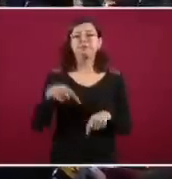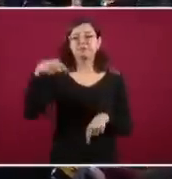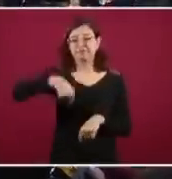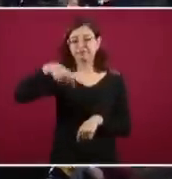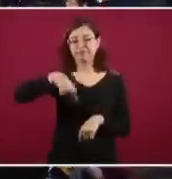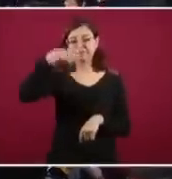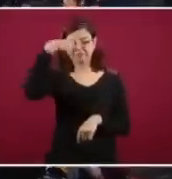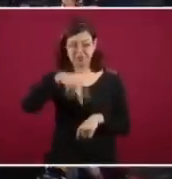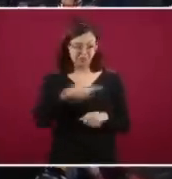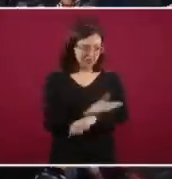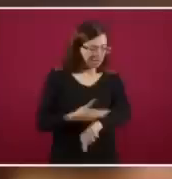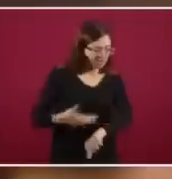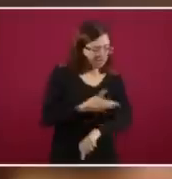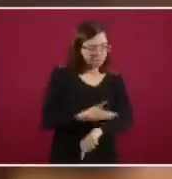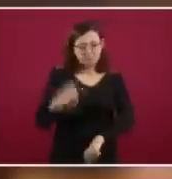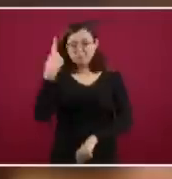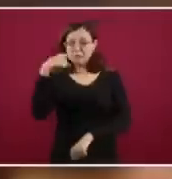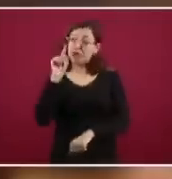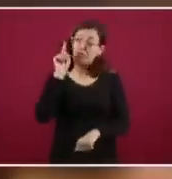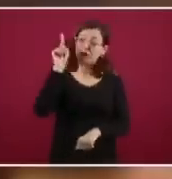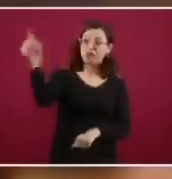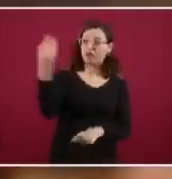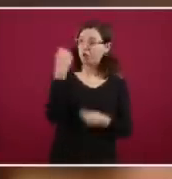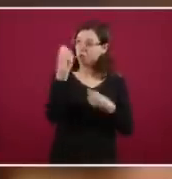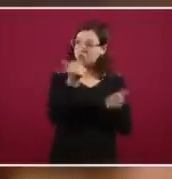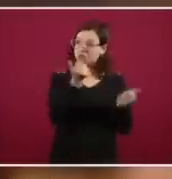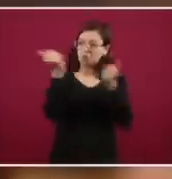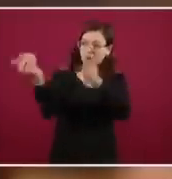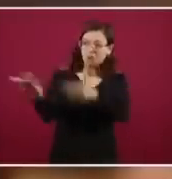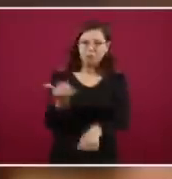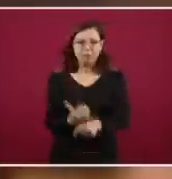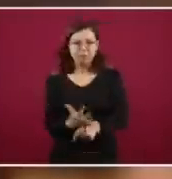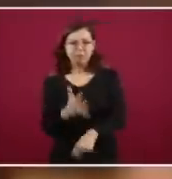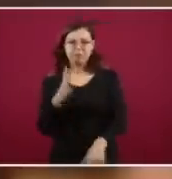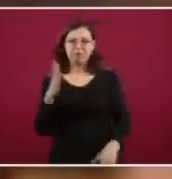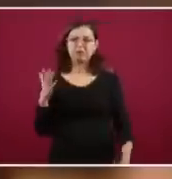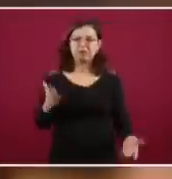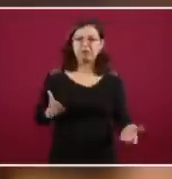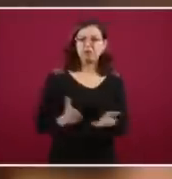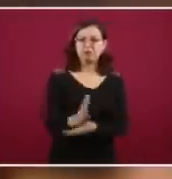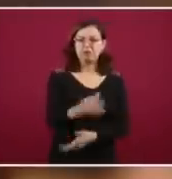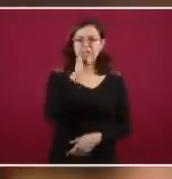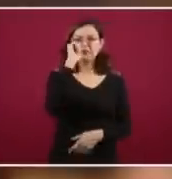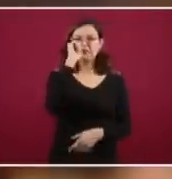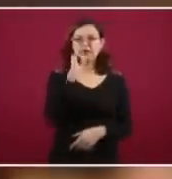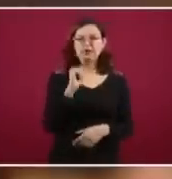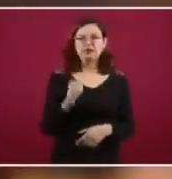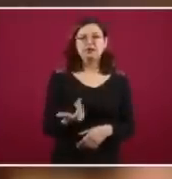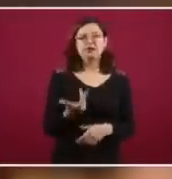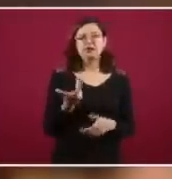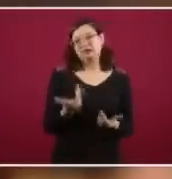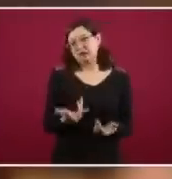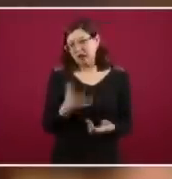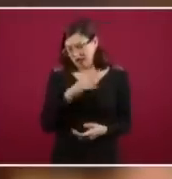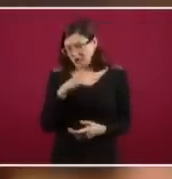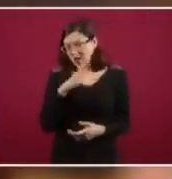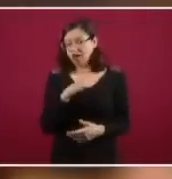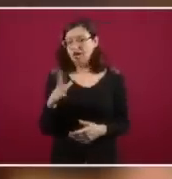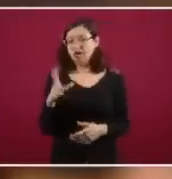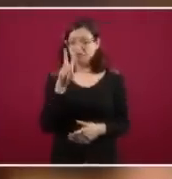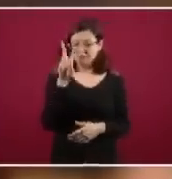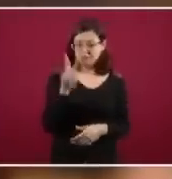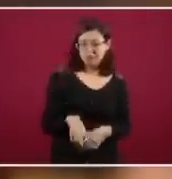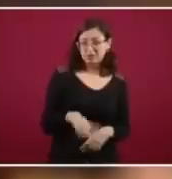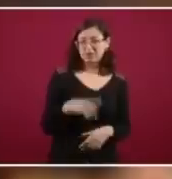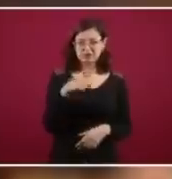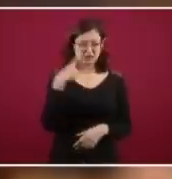a ciertas ciudades. Si usted ha tenido comunicación con este gobierno interino de Bolivia, ¿qué información tiene y si sabe si son